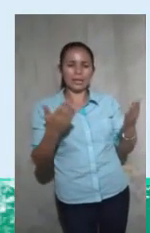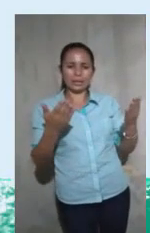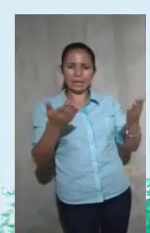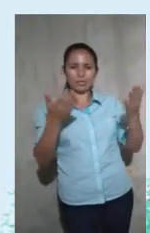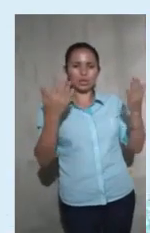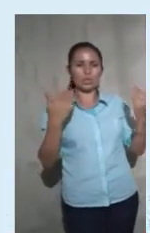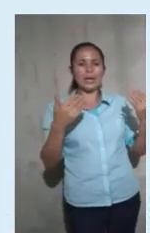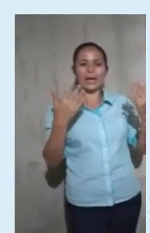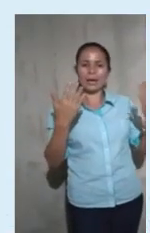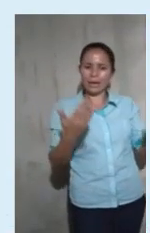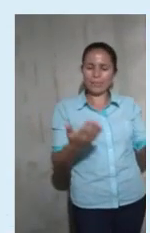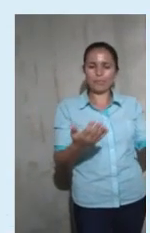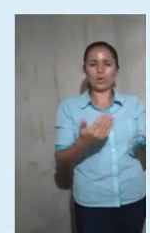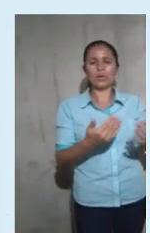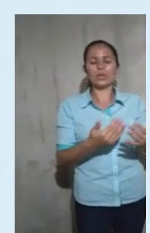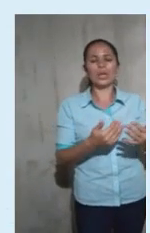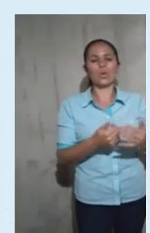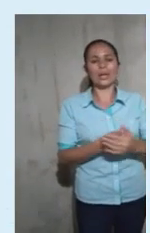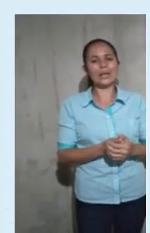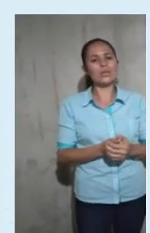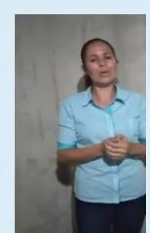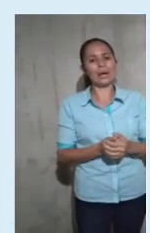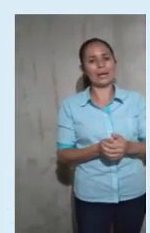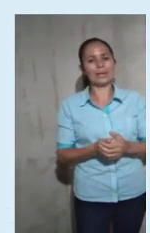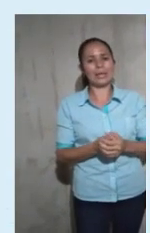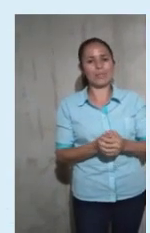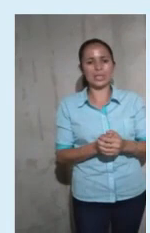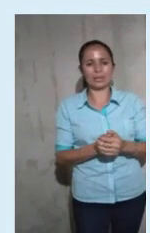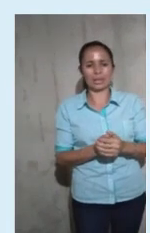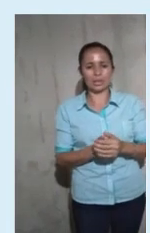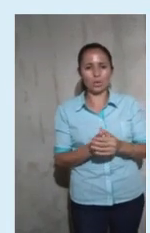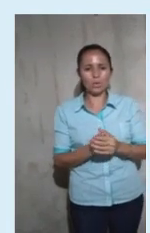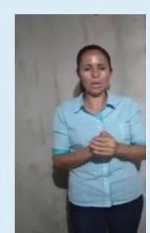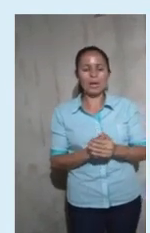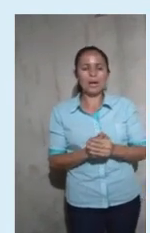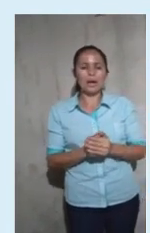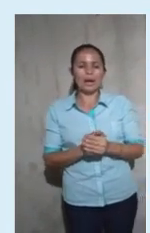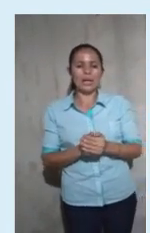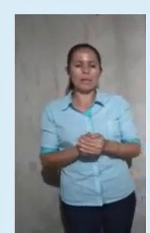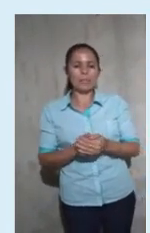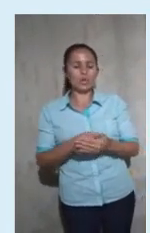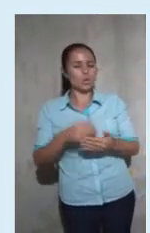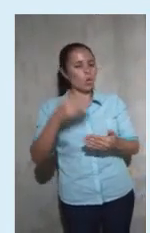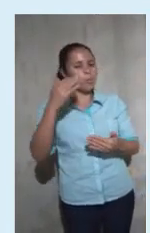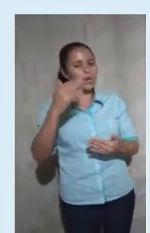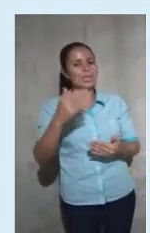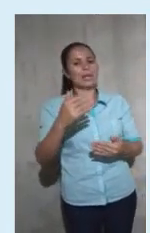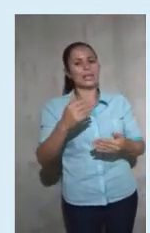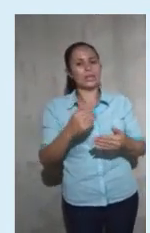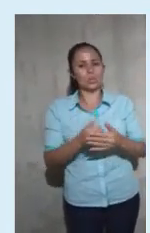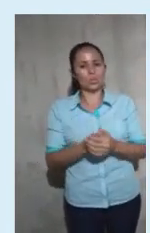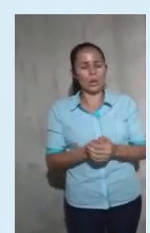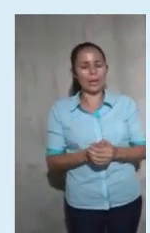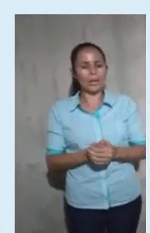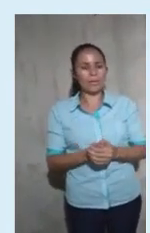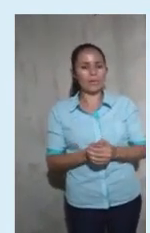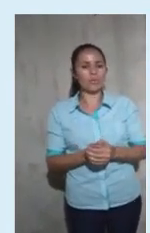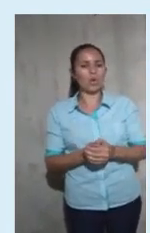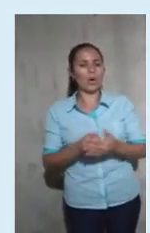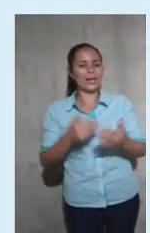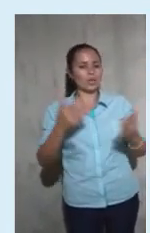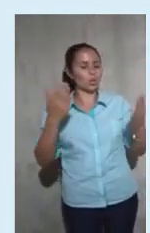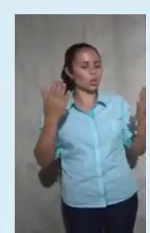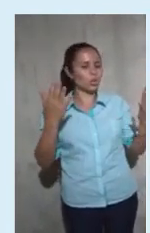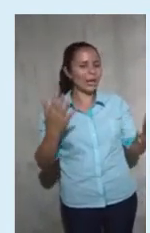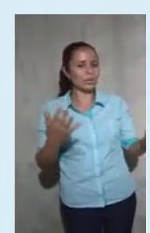Aquí tenemos un ejemplo de lo que es una carta de presentación. Ahí vemos cómo está estructurada,